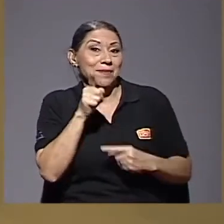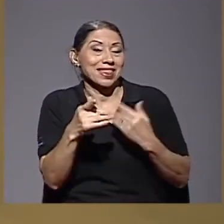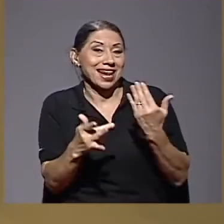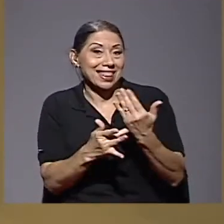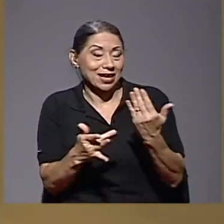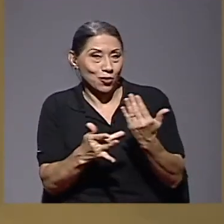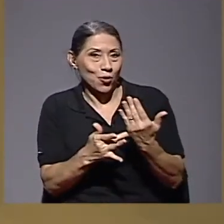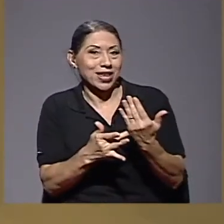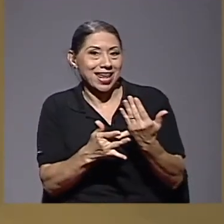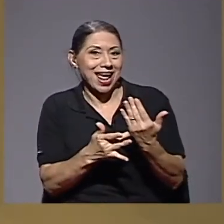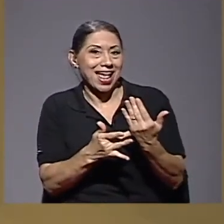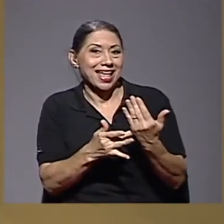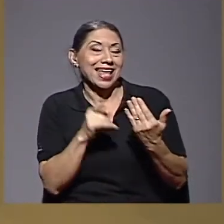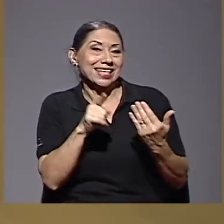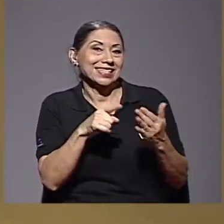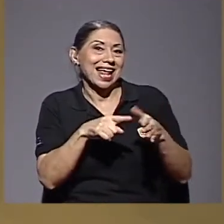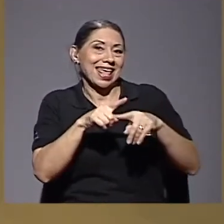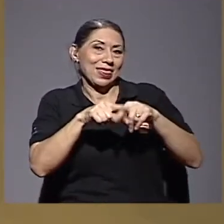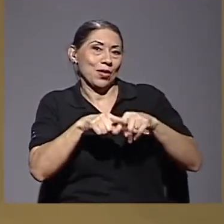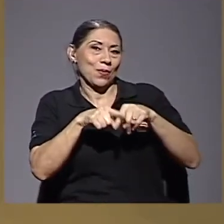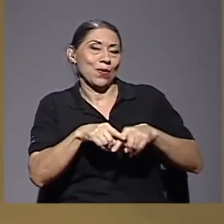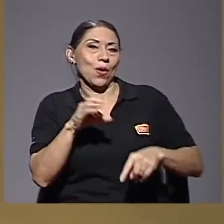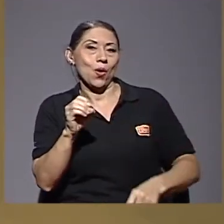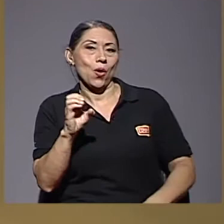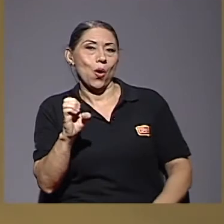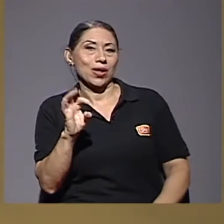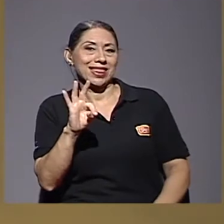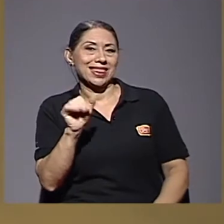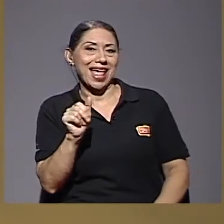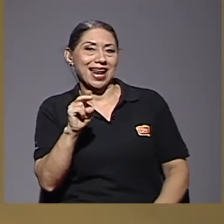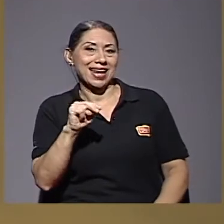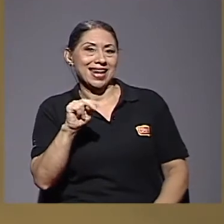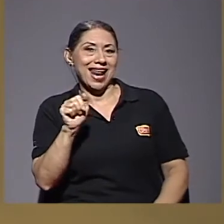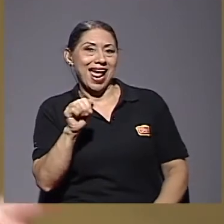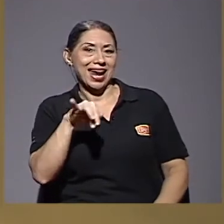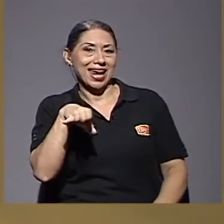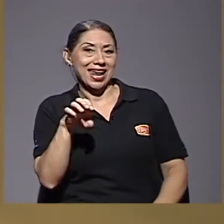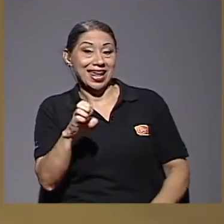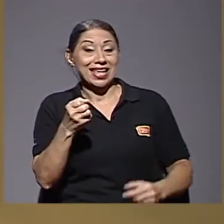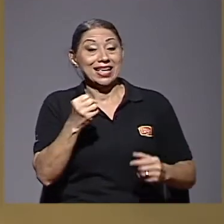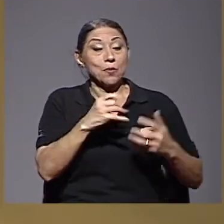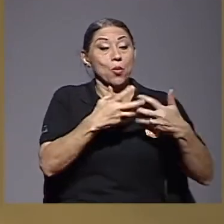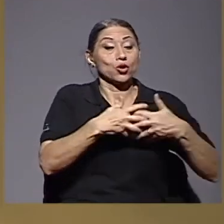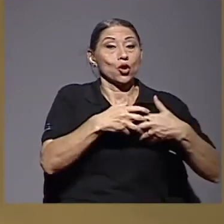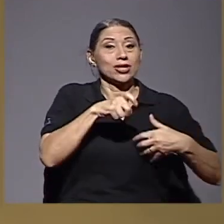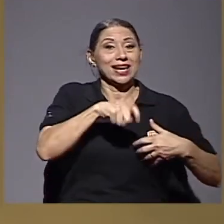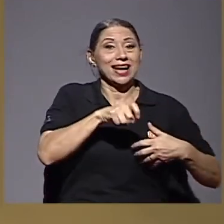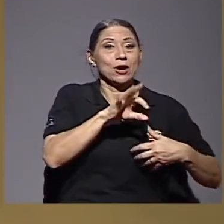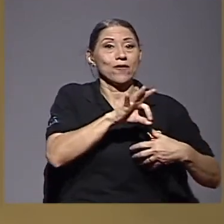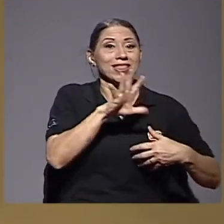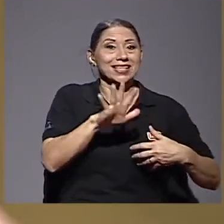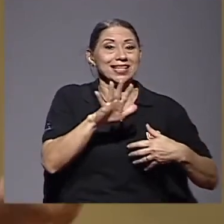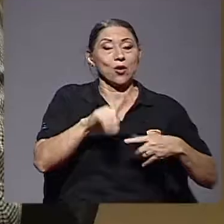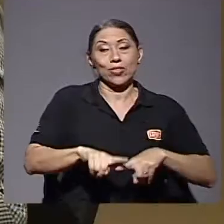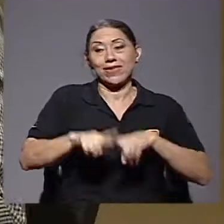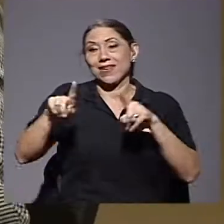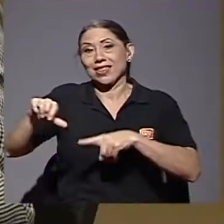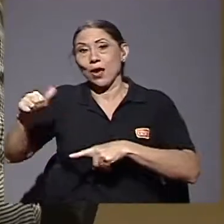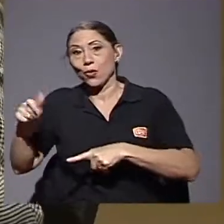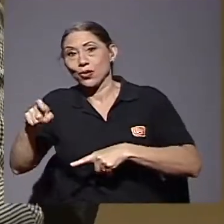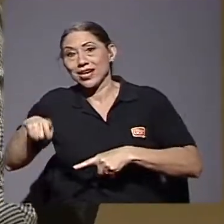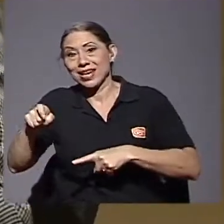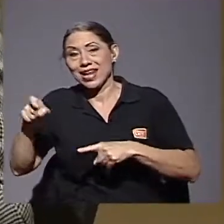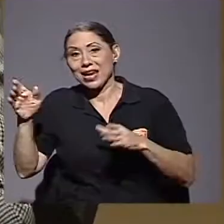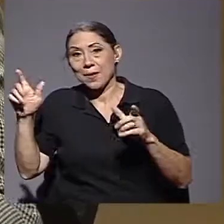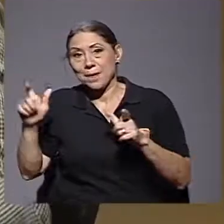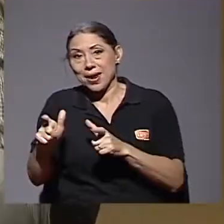condiciona ese octanaje. Si es Correcto. un motor que requiere 95, es diferente a un motor que requiere. Exactamente, es como pasar un viaje